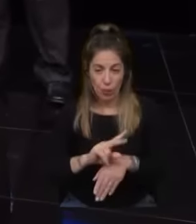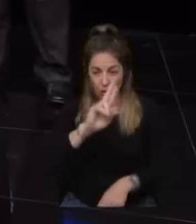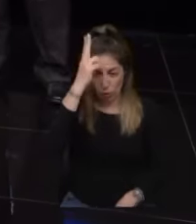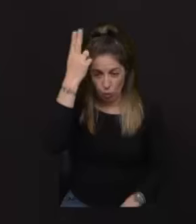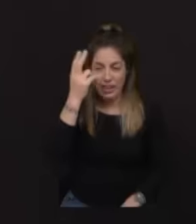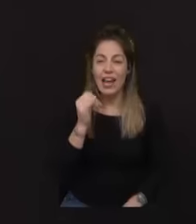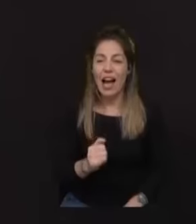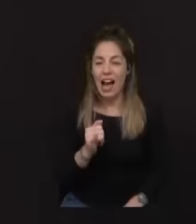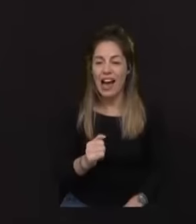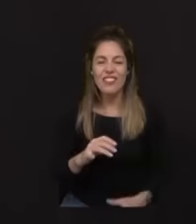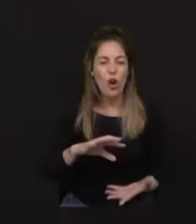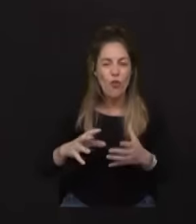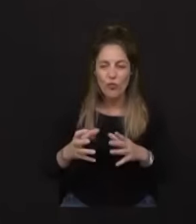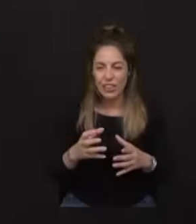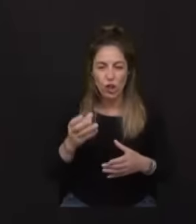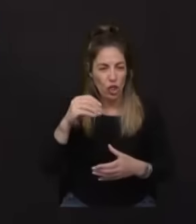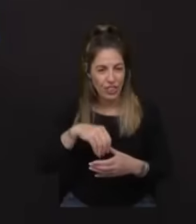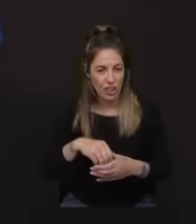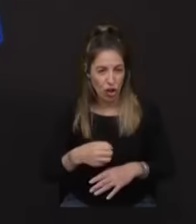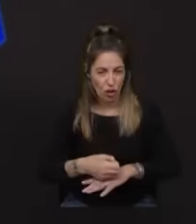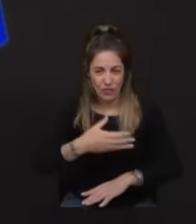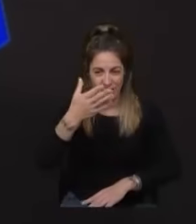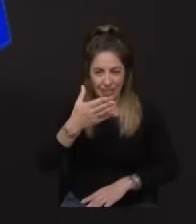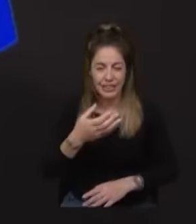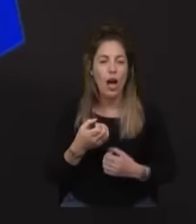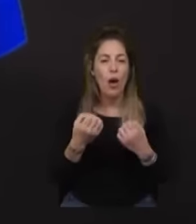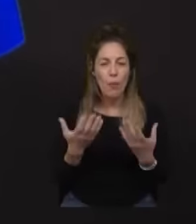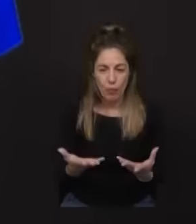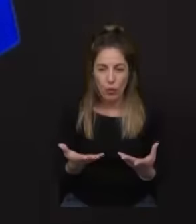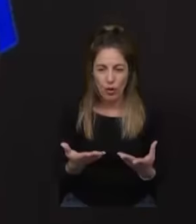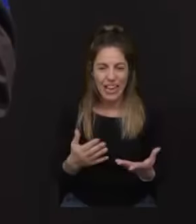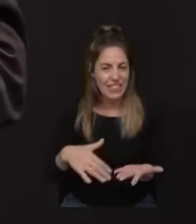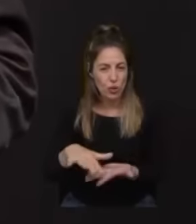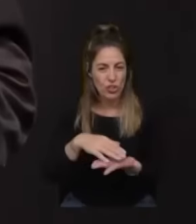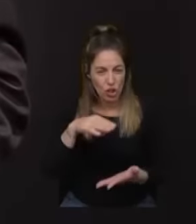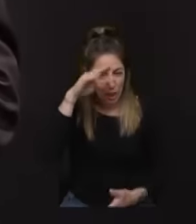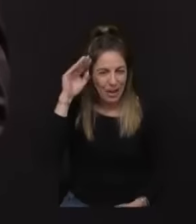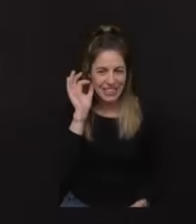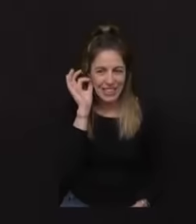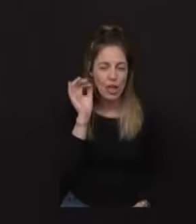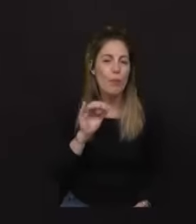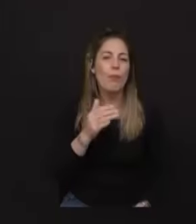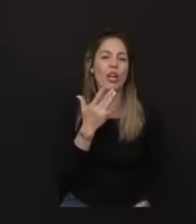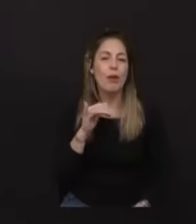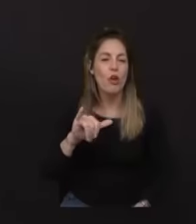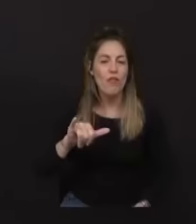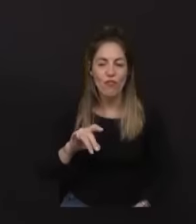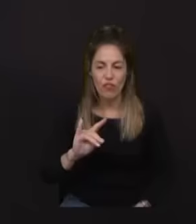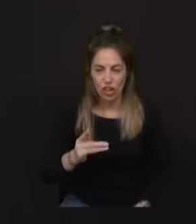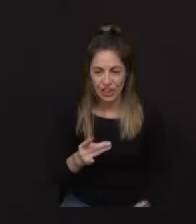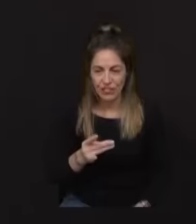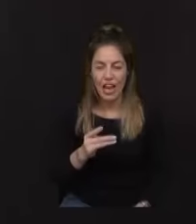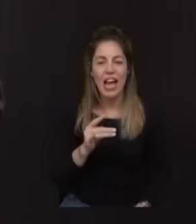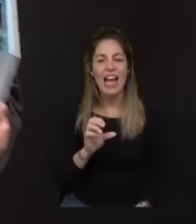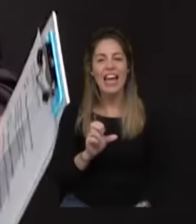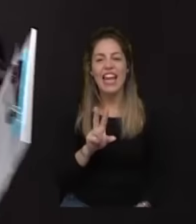habiendo ciertos conflictos dentro del oficialismo. Ajá. Josema, por la situación de Marcel. Por ejemplo, en Bolivia, rápidamente, Evo Morales